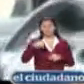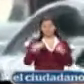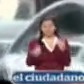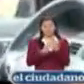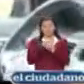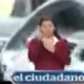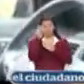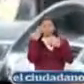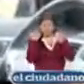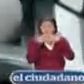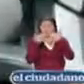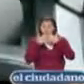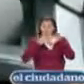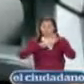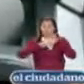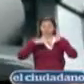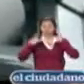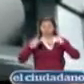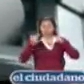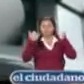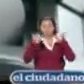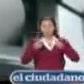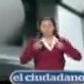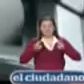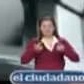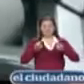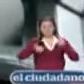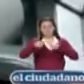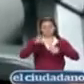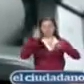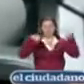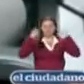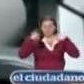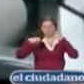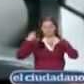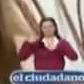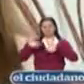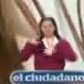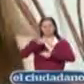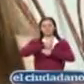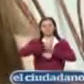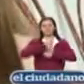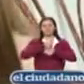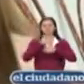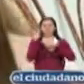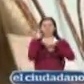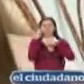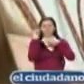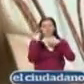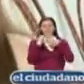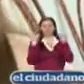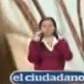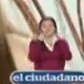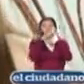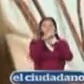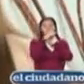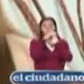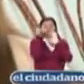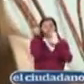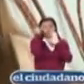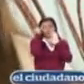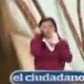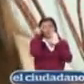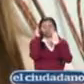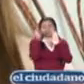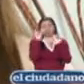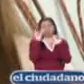innovador artefacto tecnológico pronto estará listo para su comercialización. Estamos trabajando con CNESIT y el Banco de Ideas y